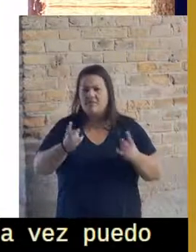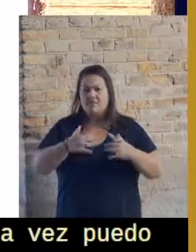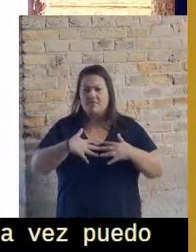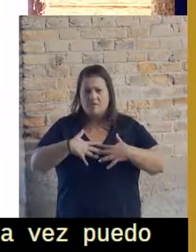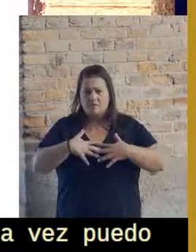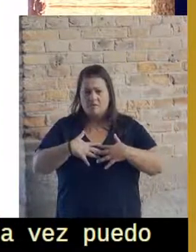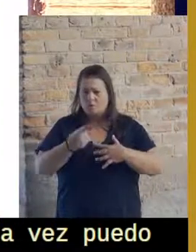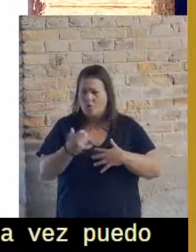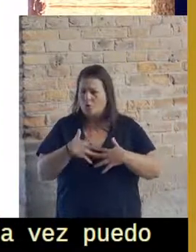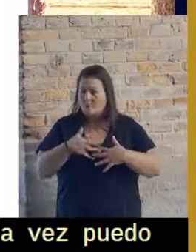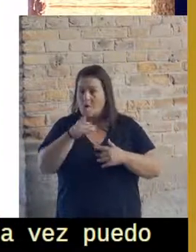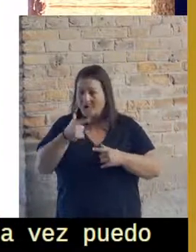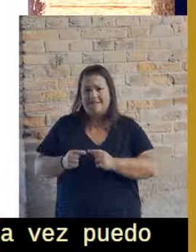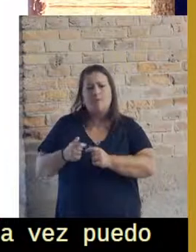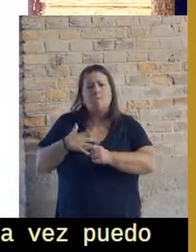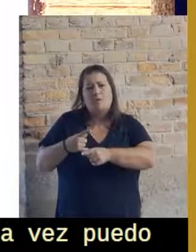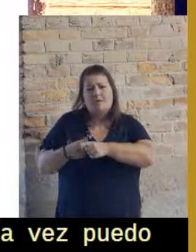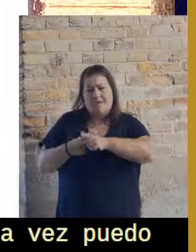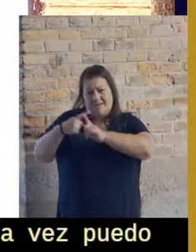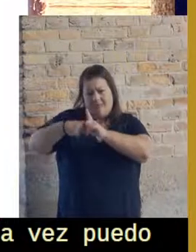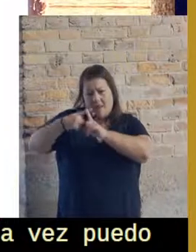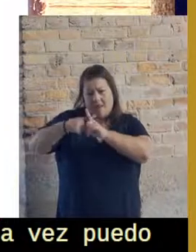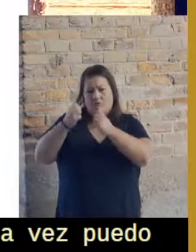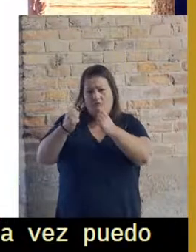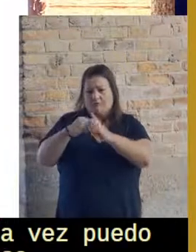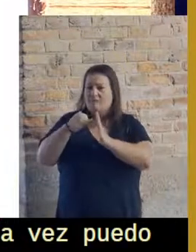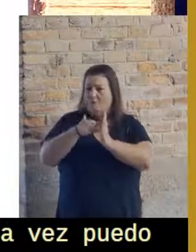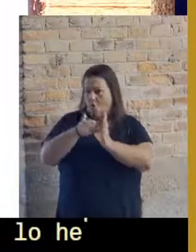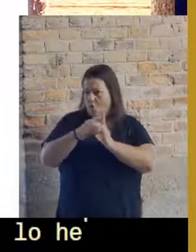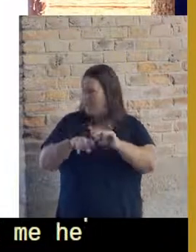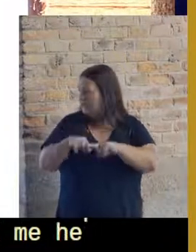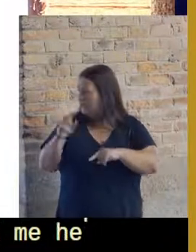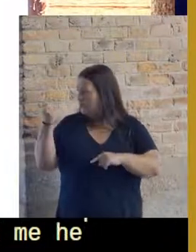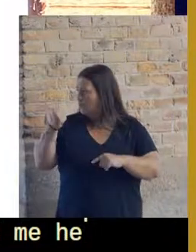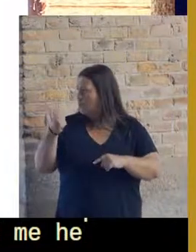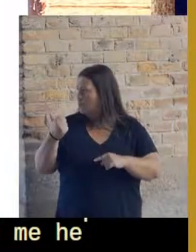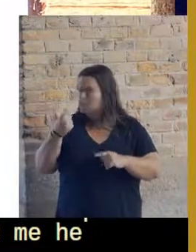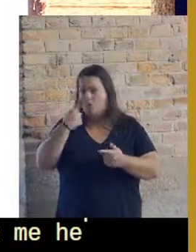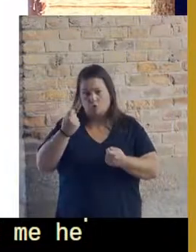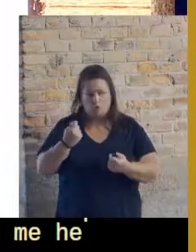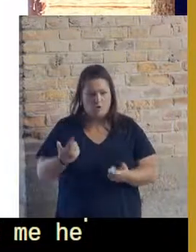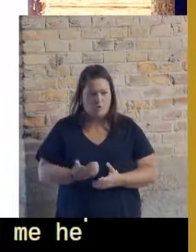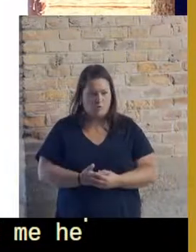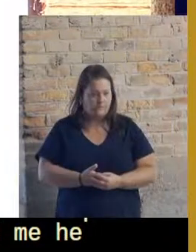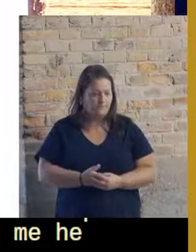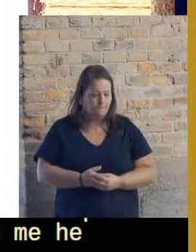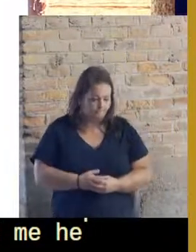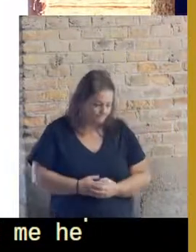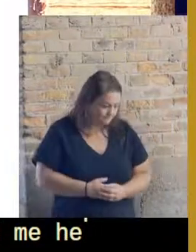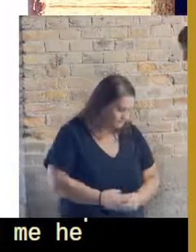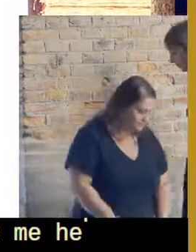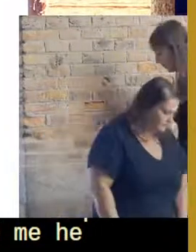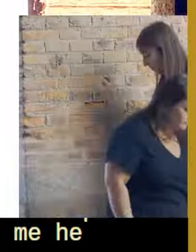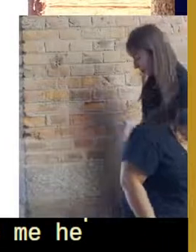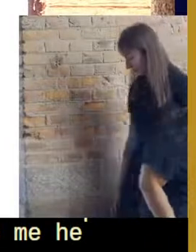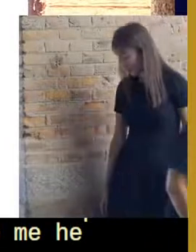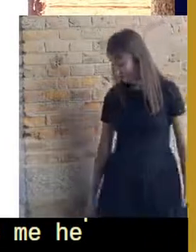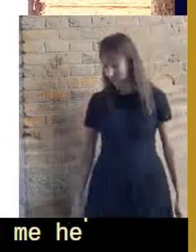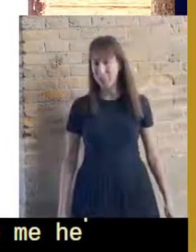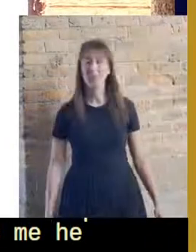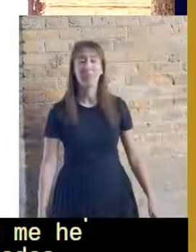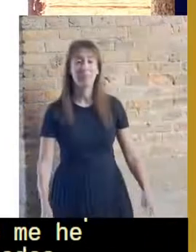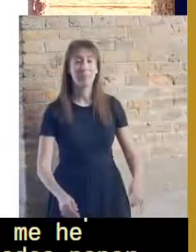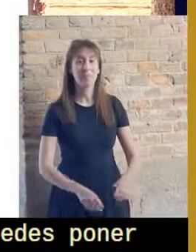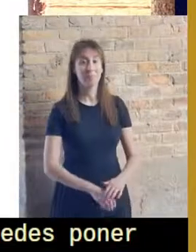bajito porque tiene aquí el regulador vale Yo lo he controlado desde aquí Pero tú tienes aquí el aquí lo